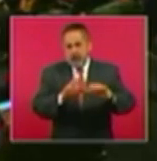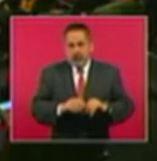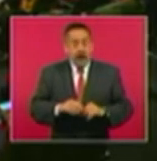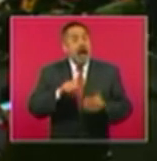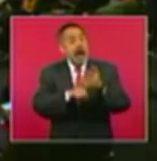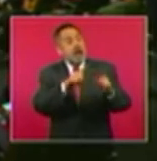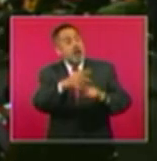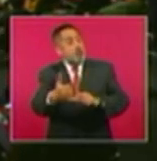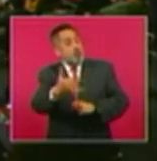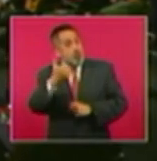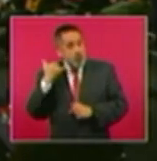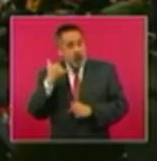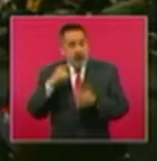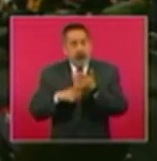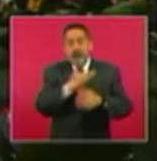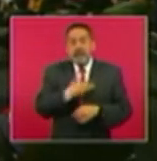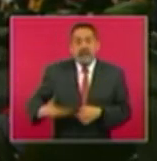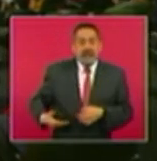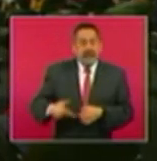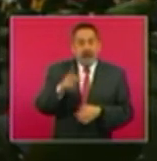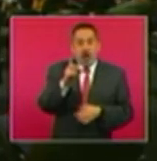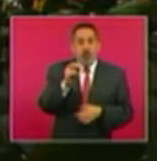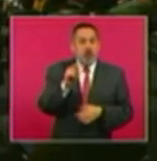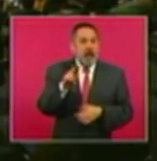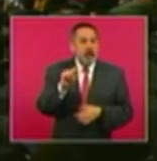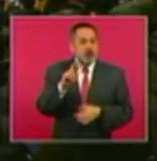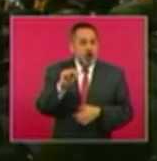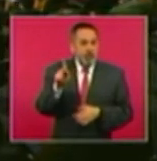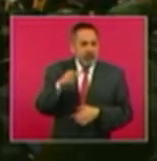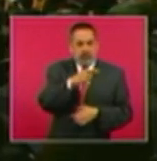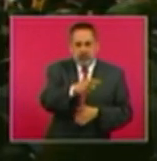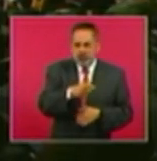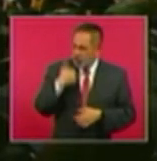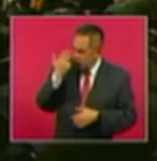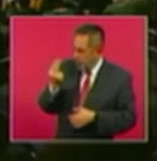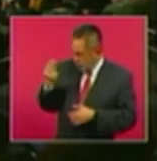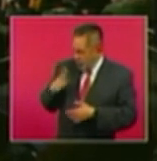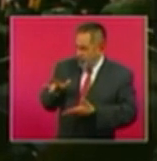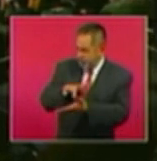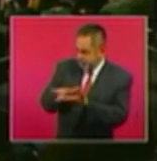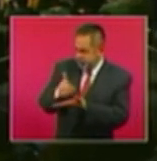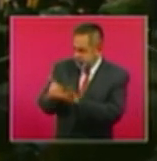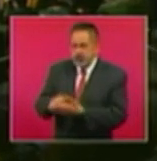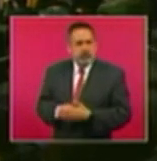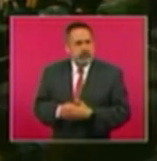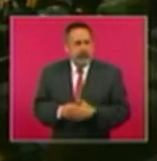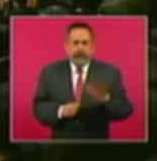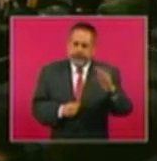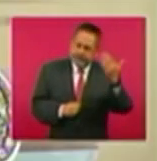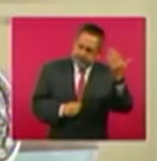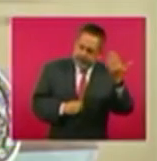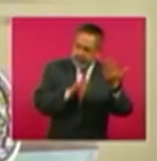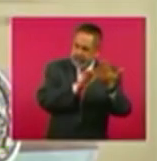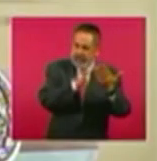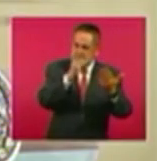una decisión en base a ya de actitud de las autoridades de México. Destacó que sí hay cooperación, porque en este tipo